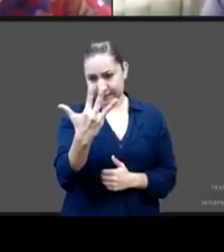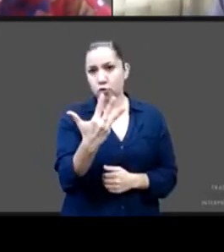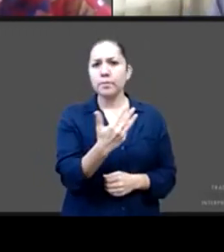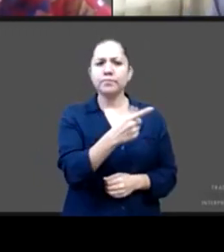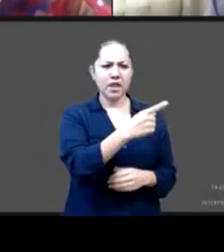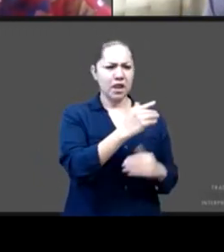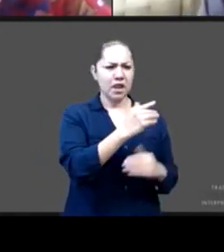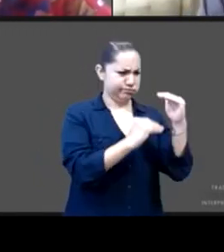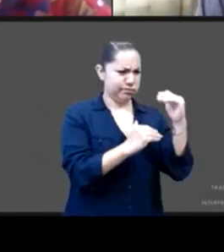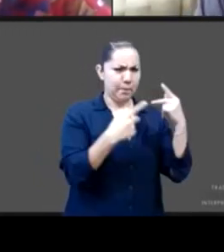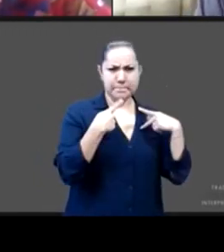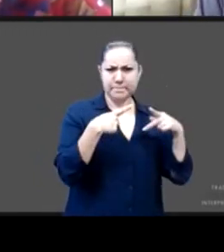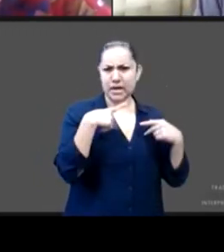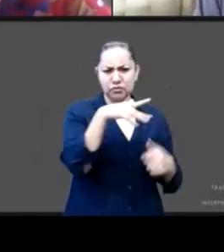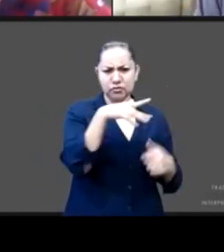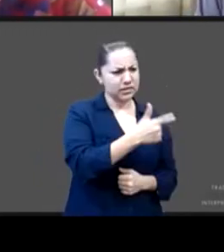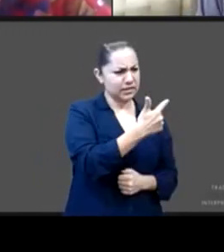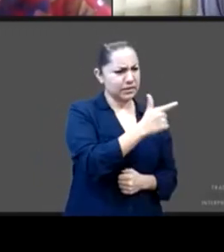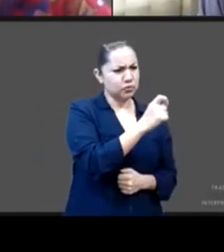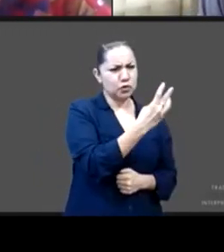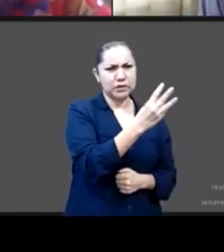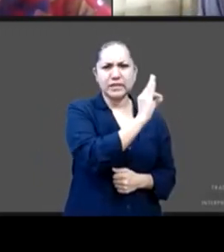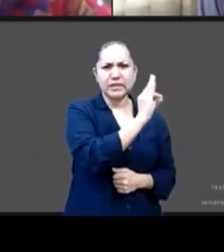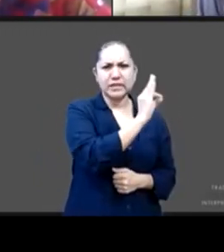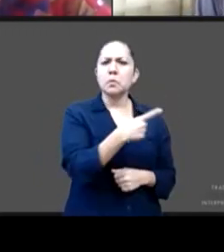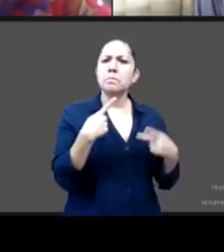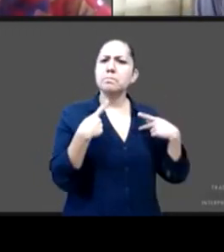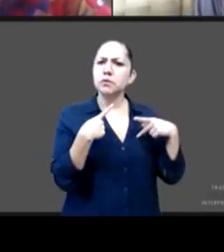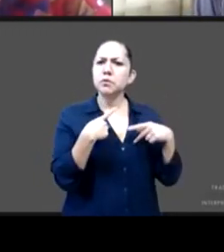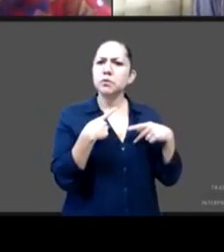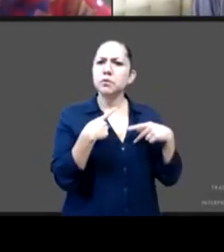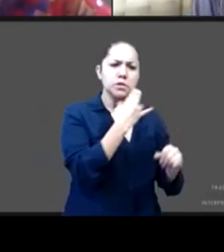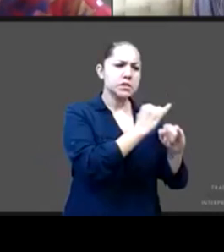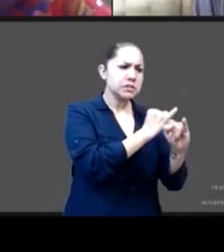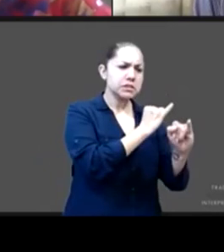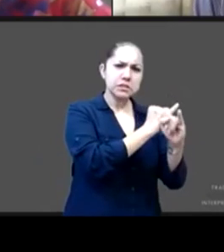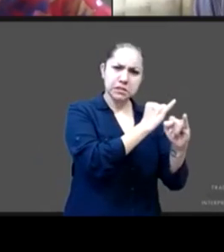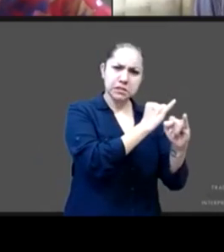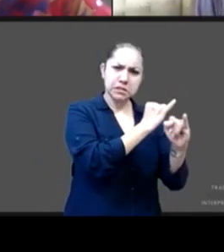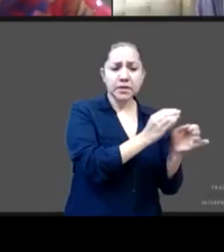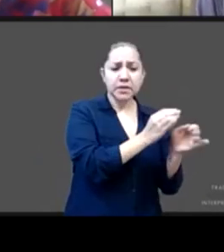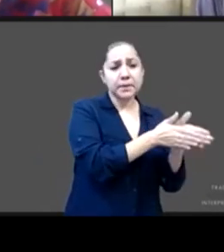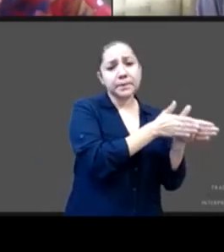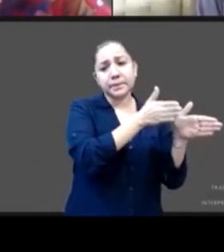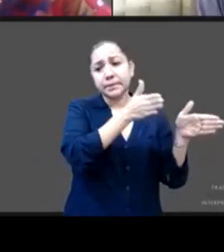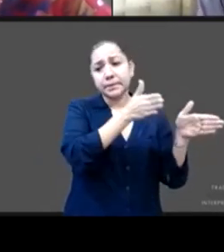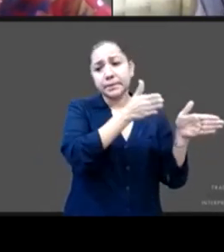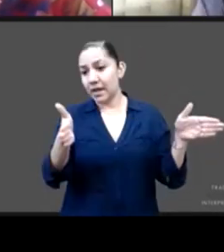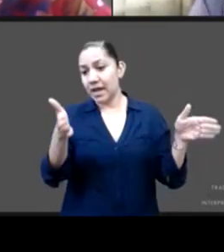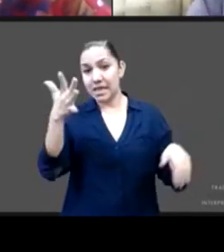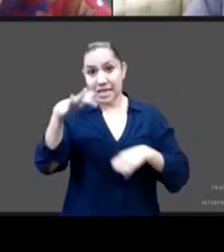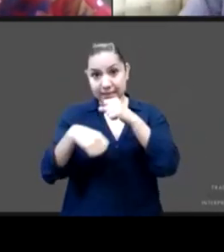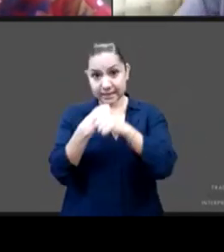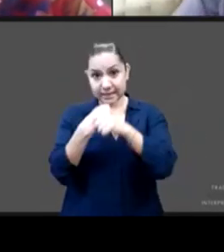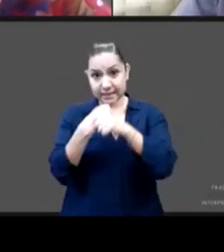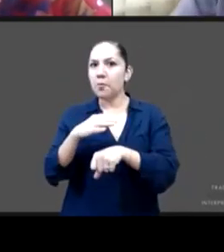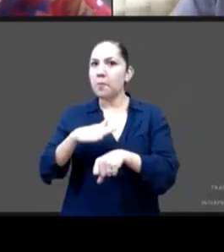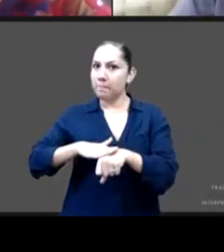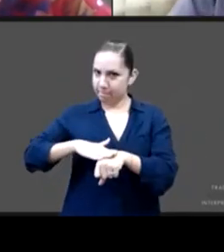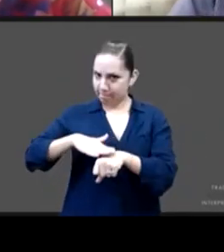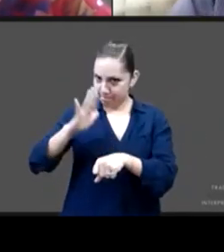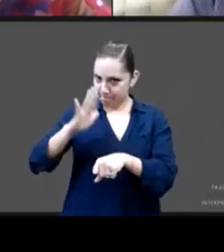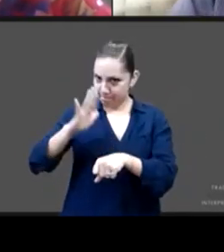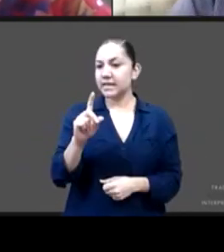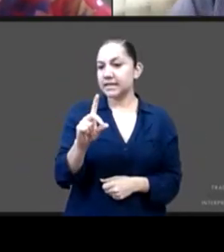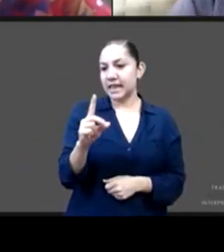7.93% de la población era usuaria de Internet. 10 años después teníamos una tercera parte, 33%